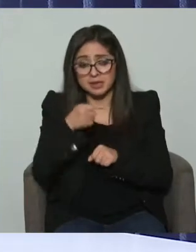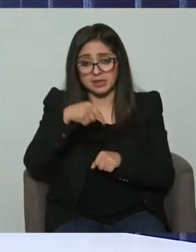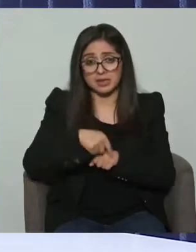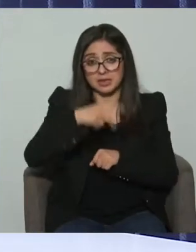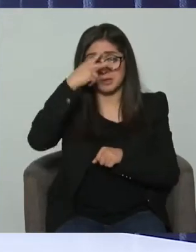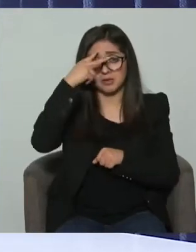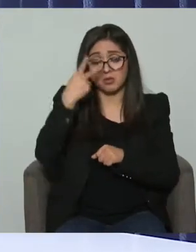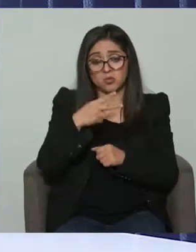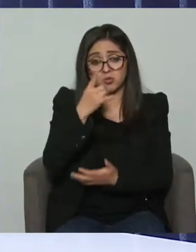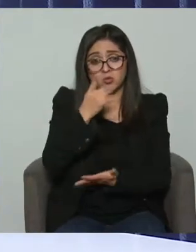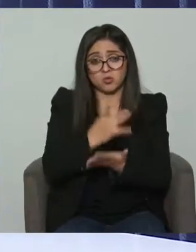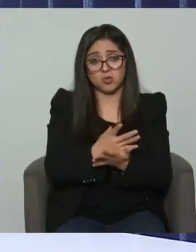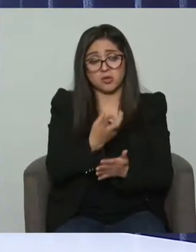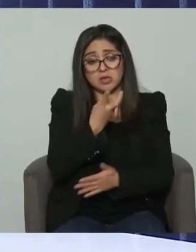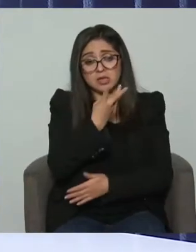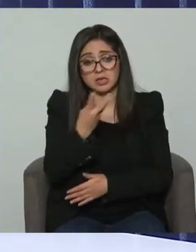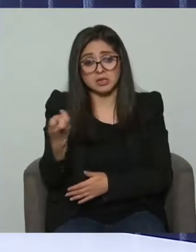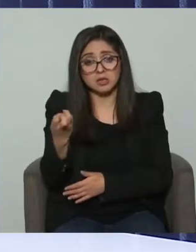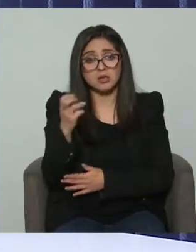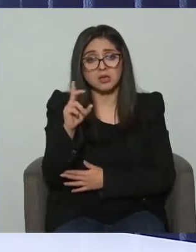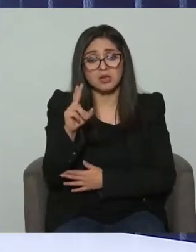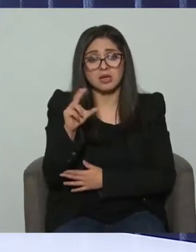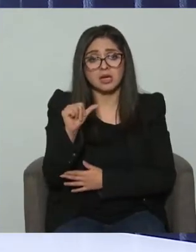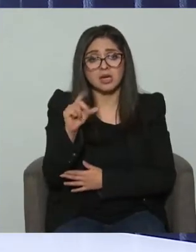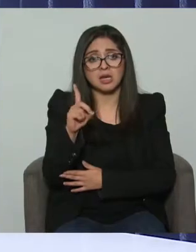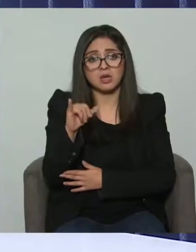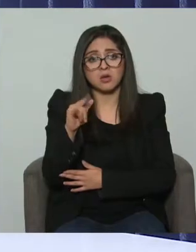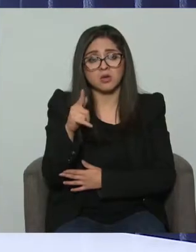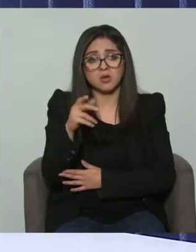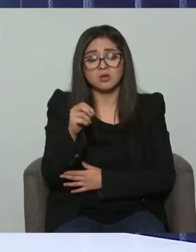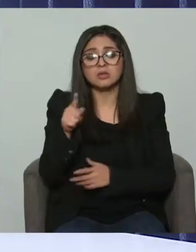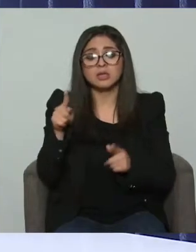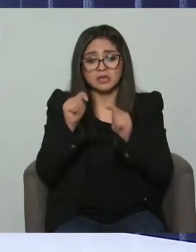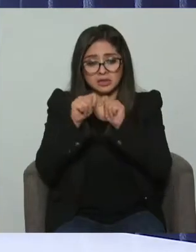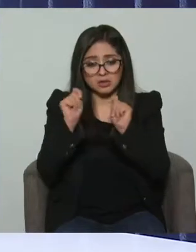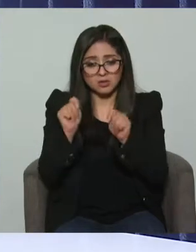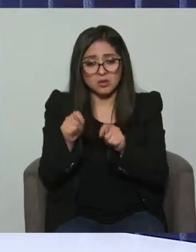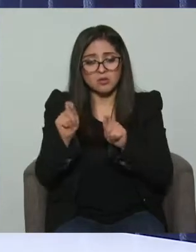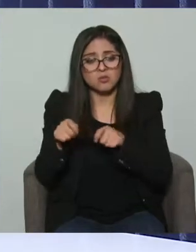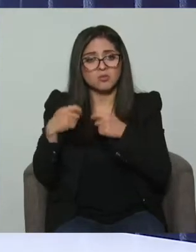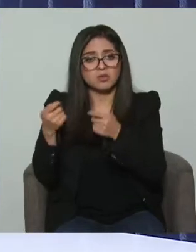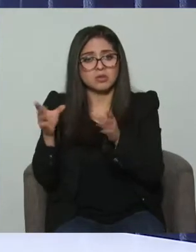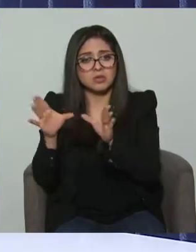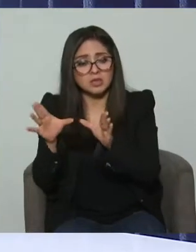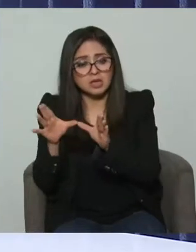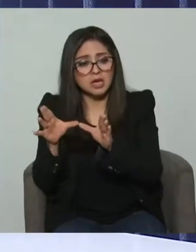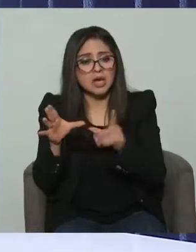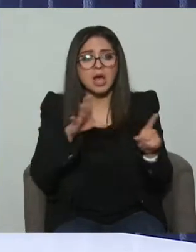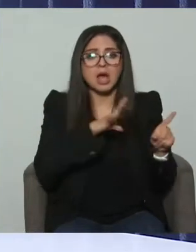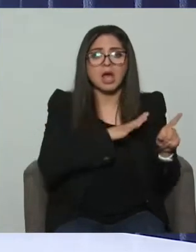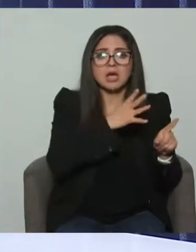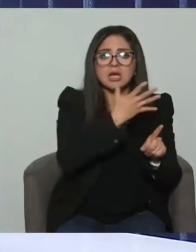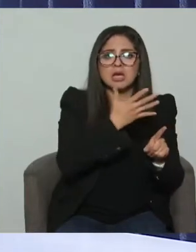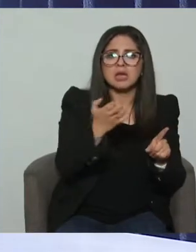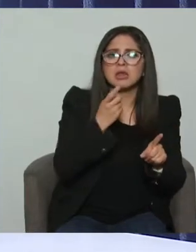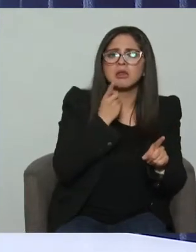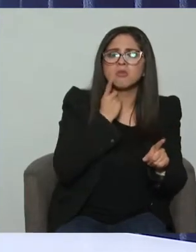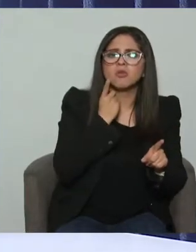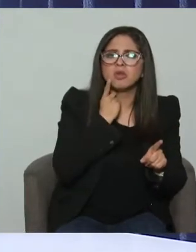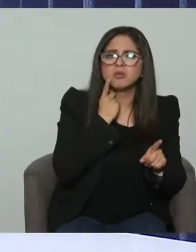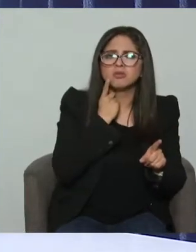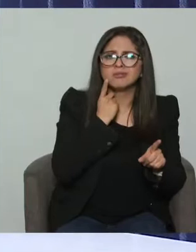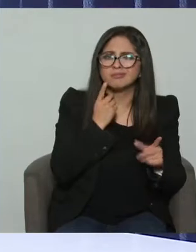existen 300 radiólogos titulados, certificados, y hay 500 diputados. Entonces, las prioridades que han